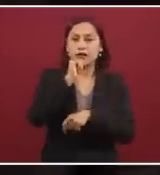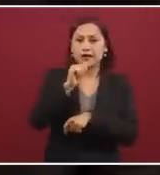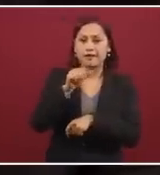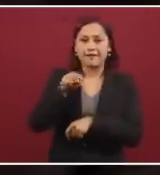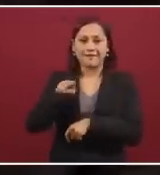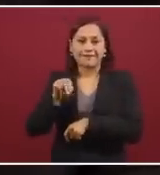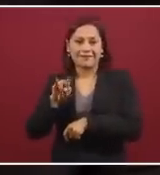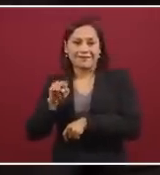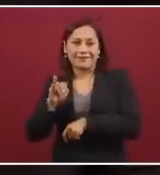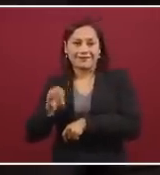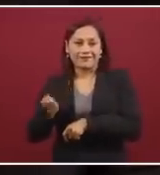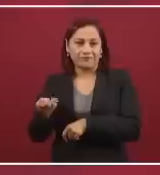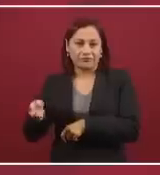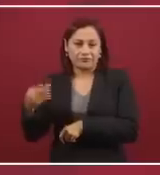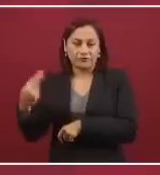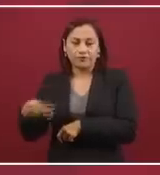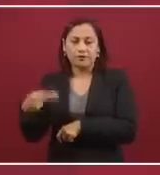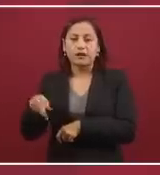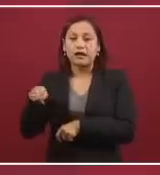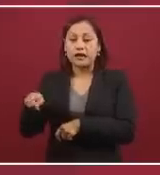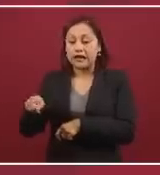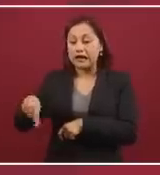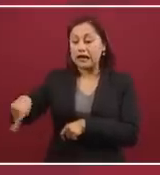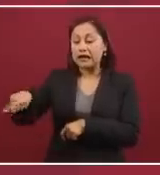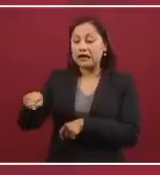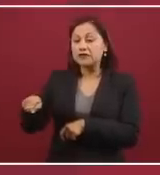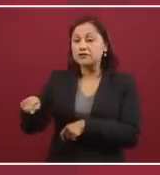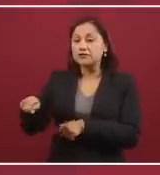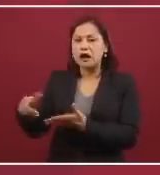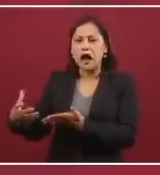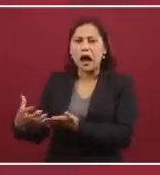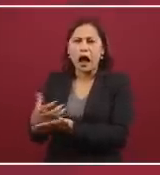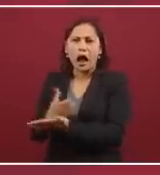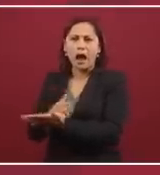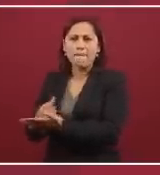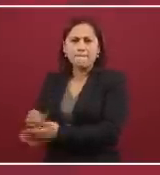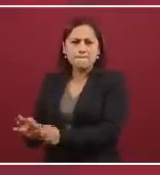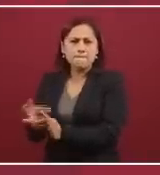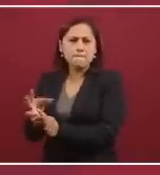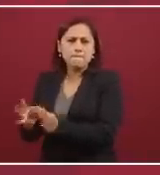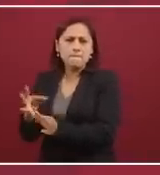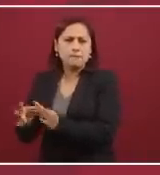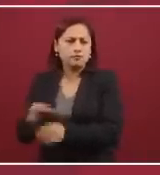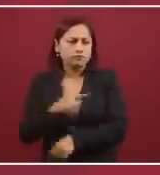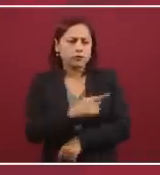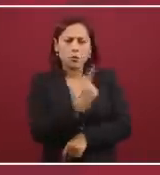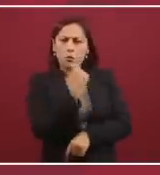y esto es interesante este aclarar lo primero